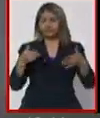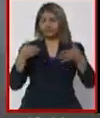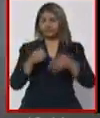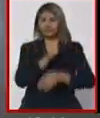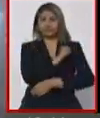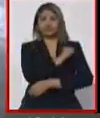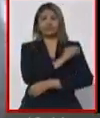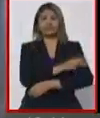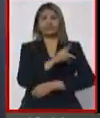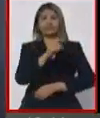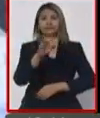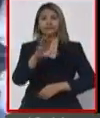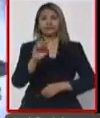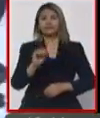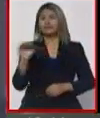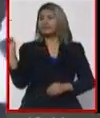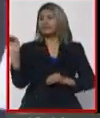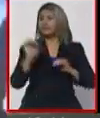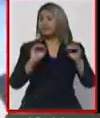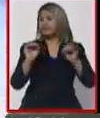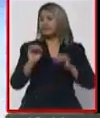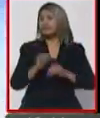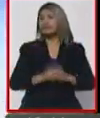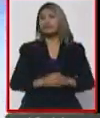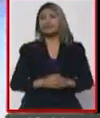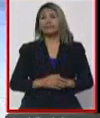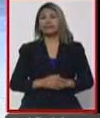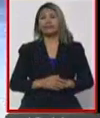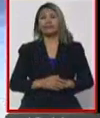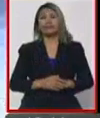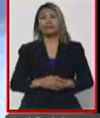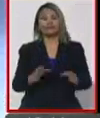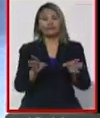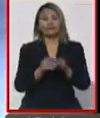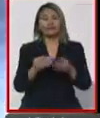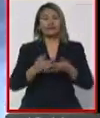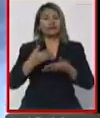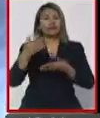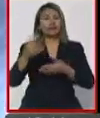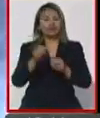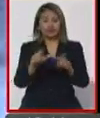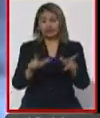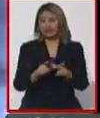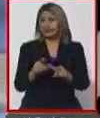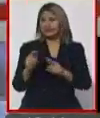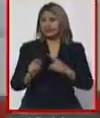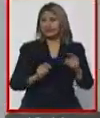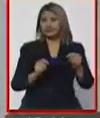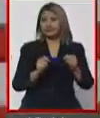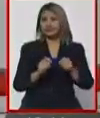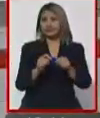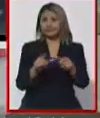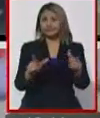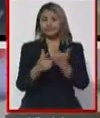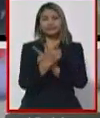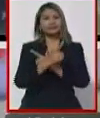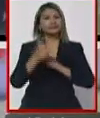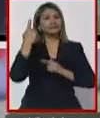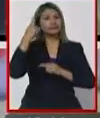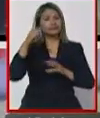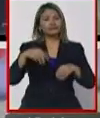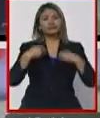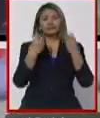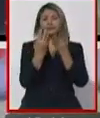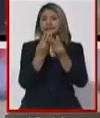del kilómetro 150 de la carretera al oriente. Se tiene previsto una reunión allí en la zona con los transportistas del sector libre para poder